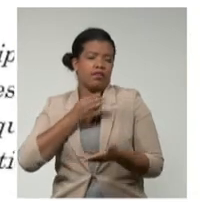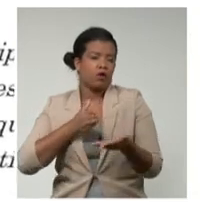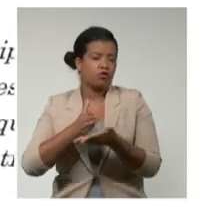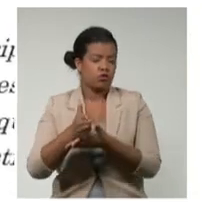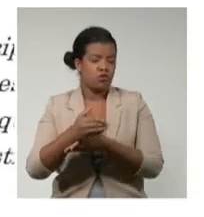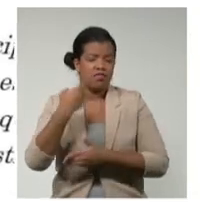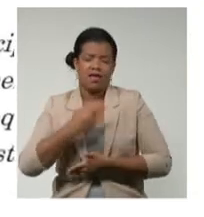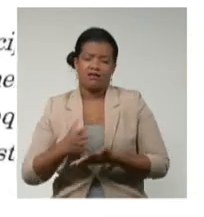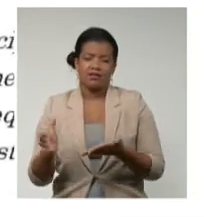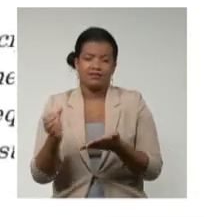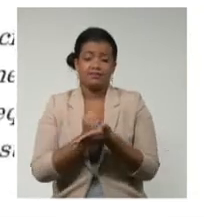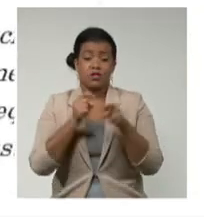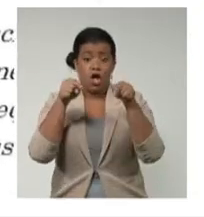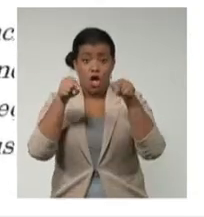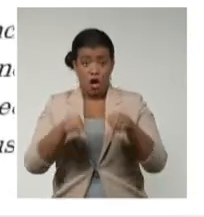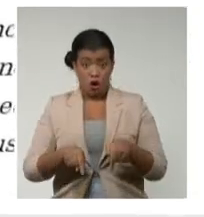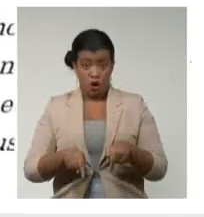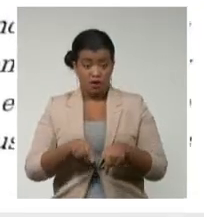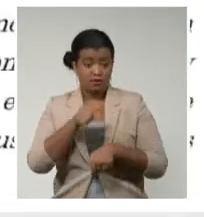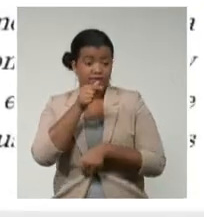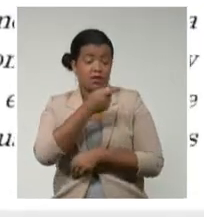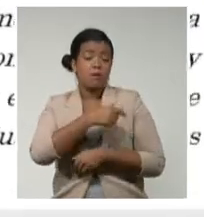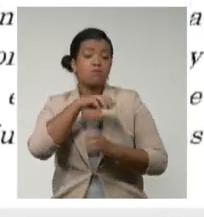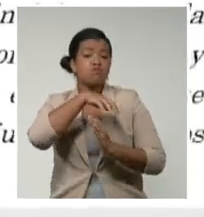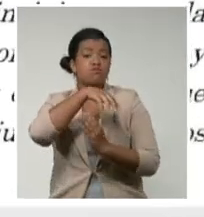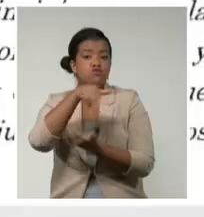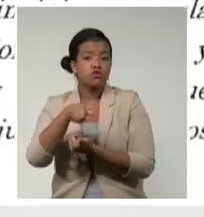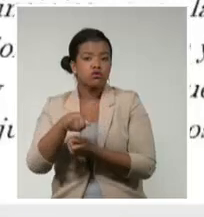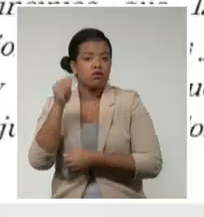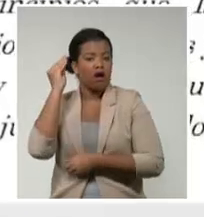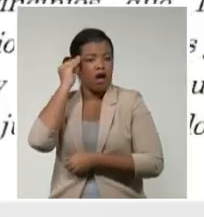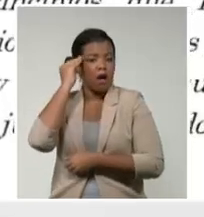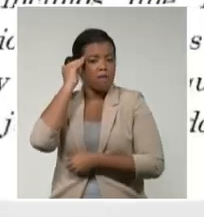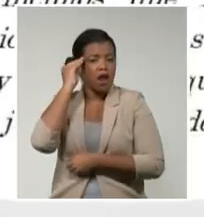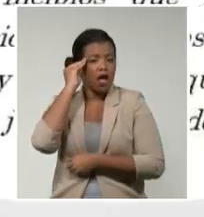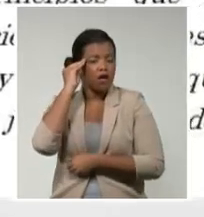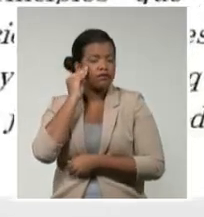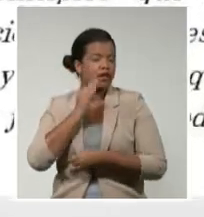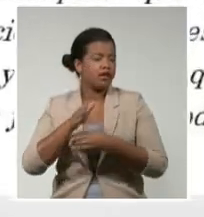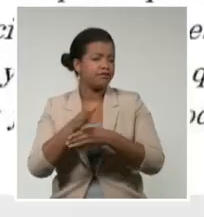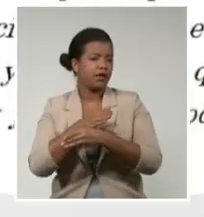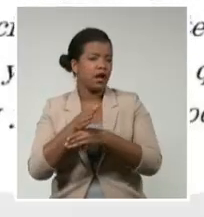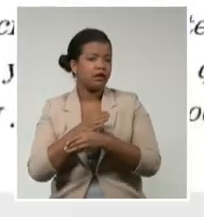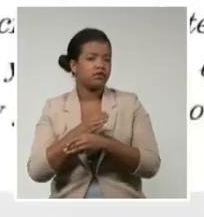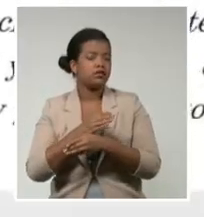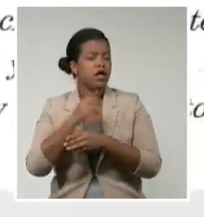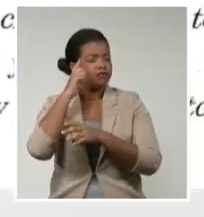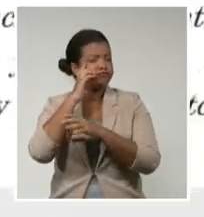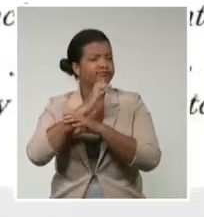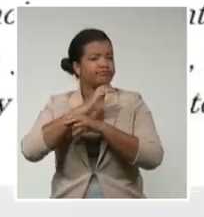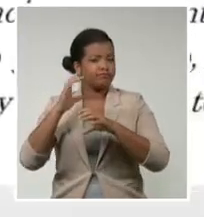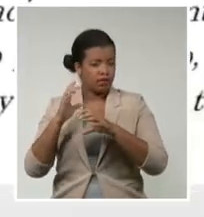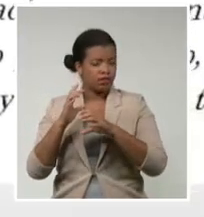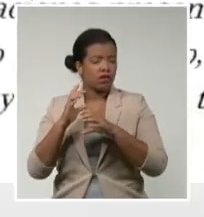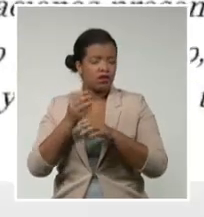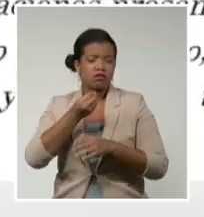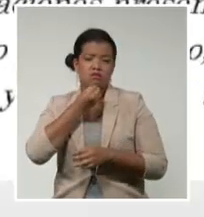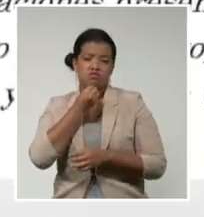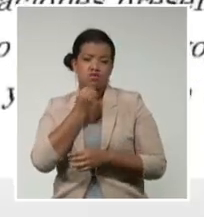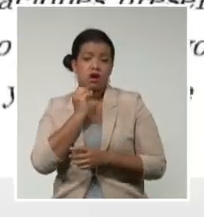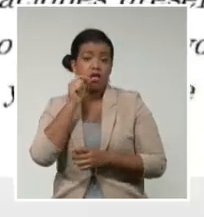hoy nuestra especie ha adquirido conocimientos valores éticos y recursos científicos suficientes para marchar hacia